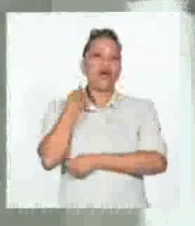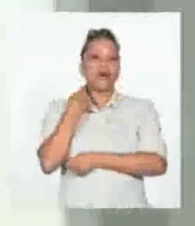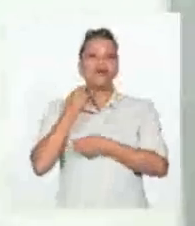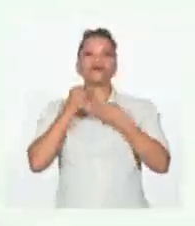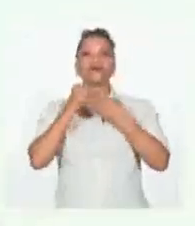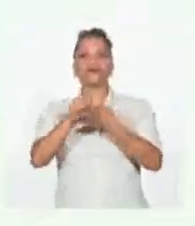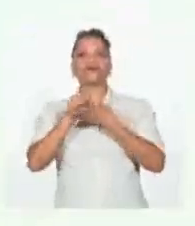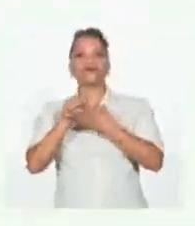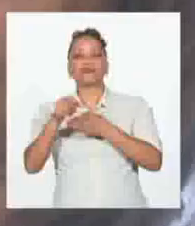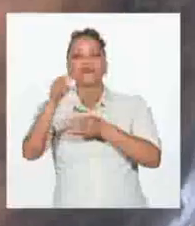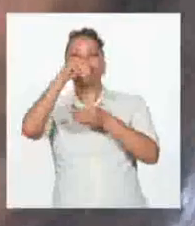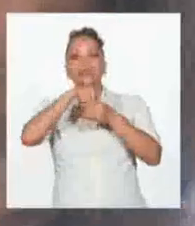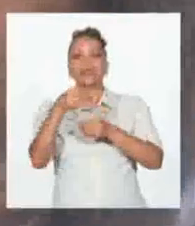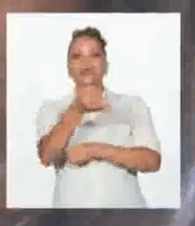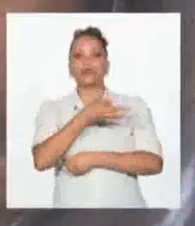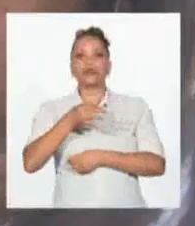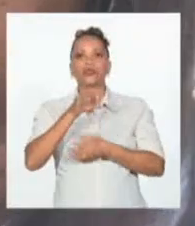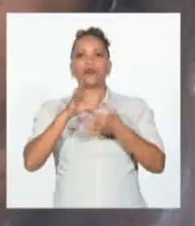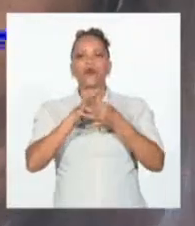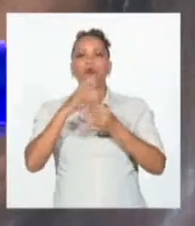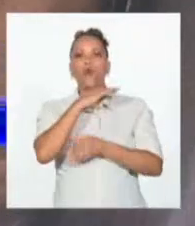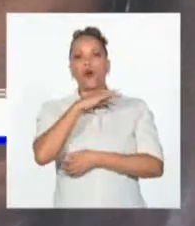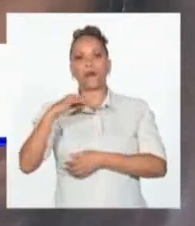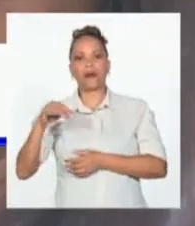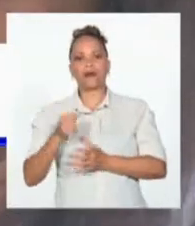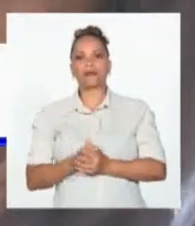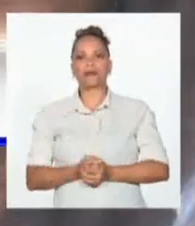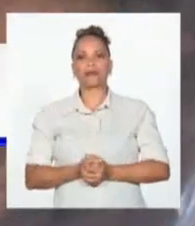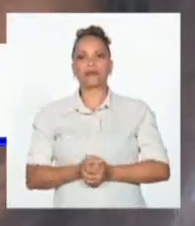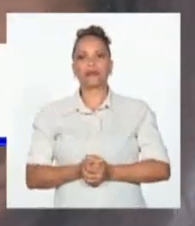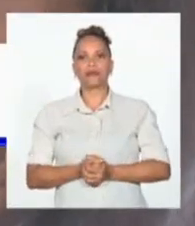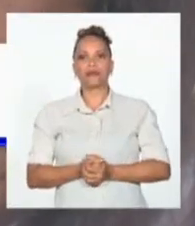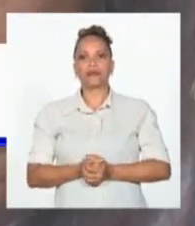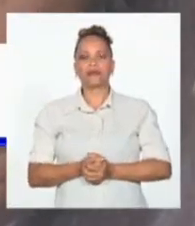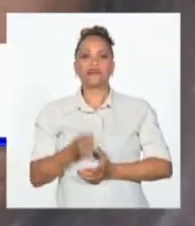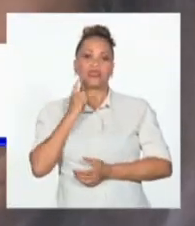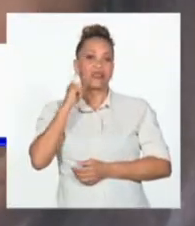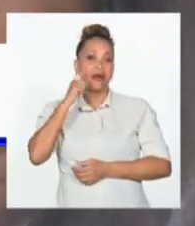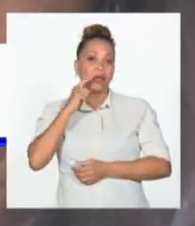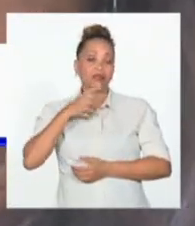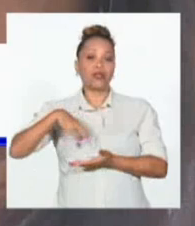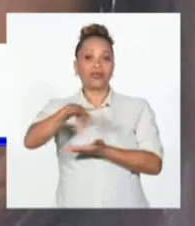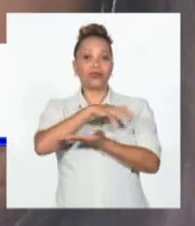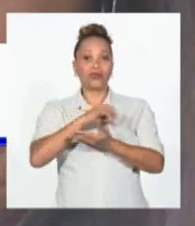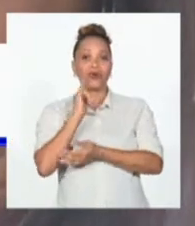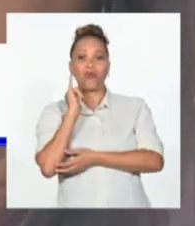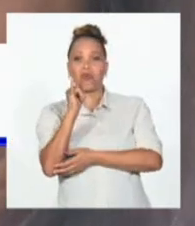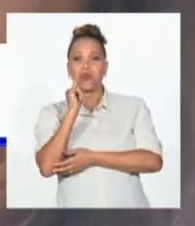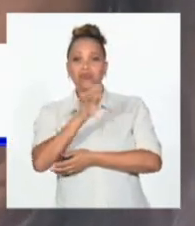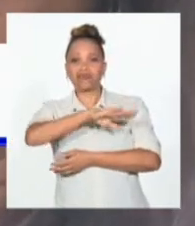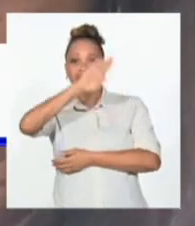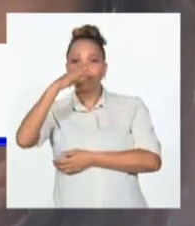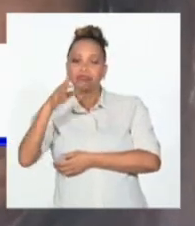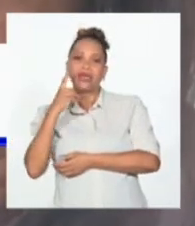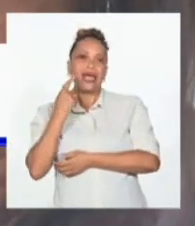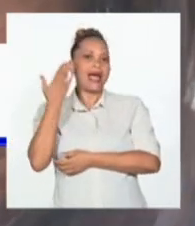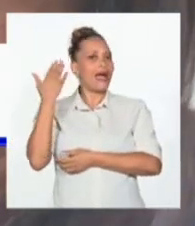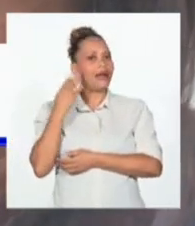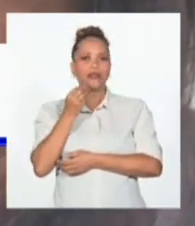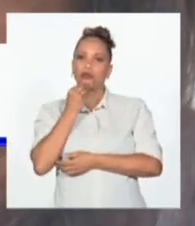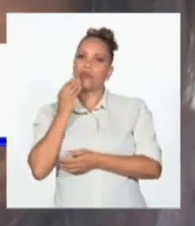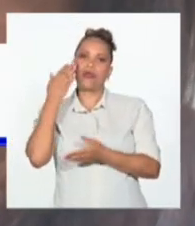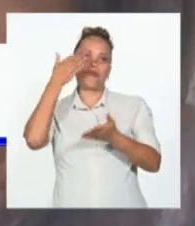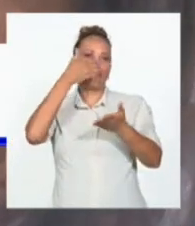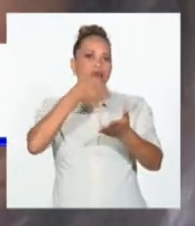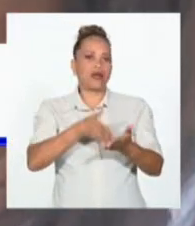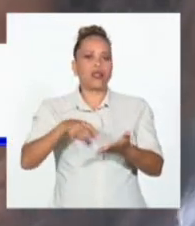en el municipio Guama. Teniendo en cuenta la situación geográfica del territorio, se nos hacía imposible poder llegar a toda la